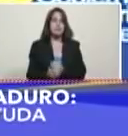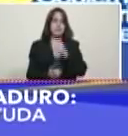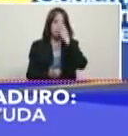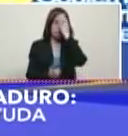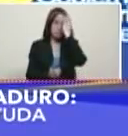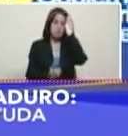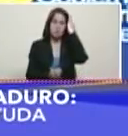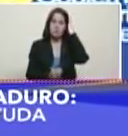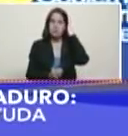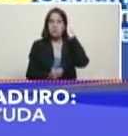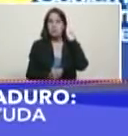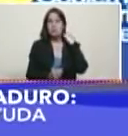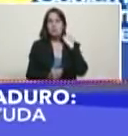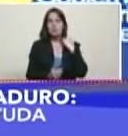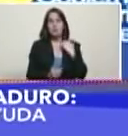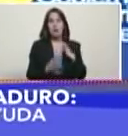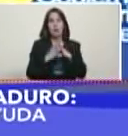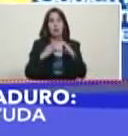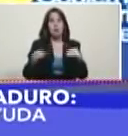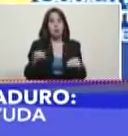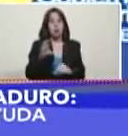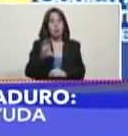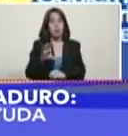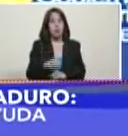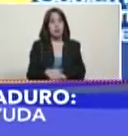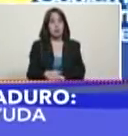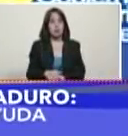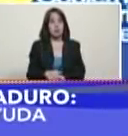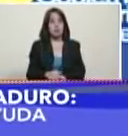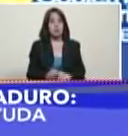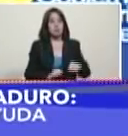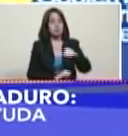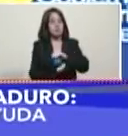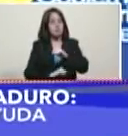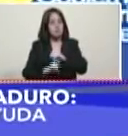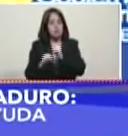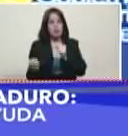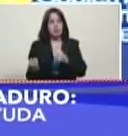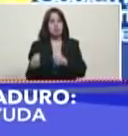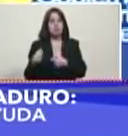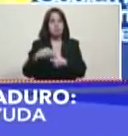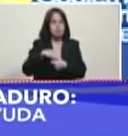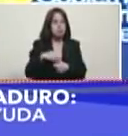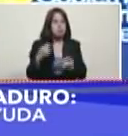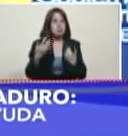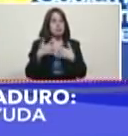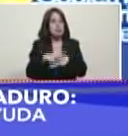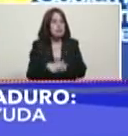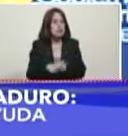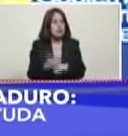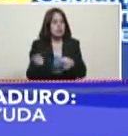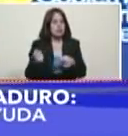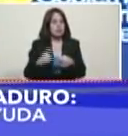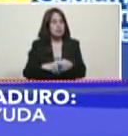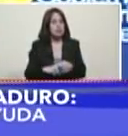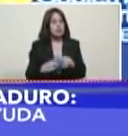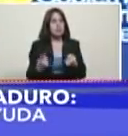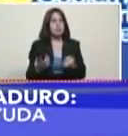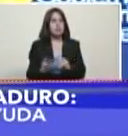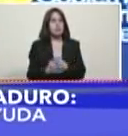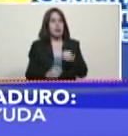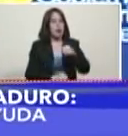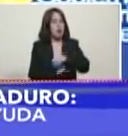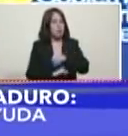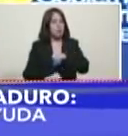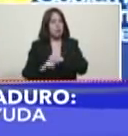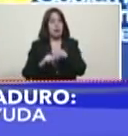de vivienda en todo el país. Apoyarlos en el ingreso, apoyarlos en la vivienda,